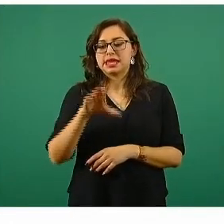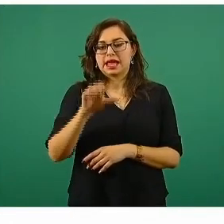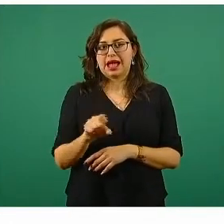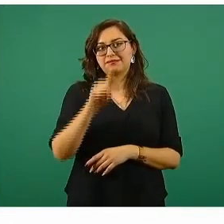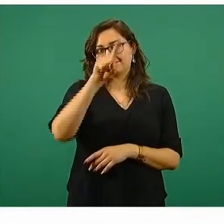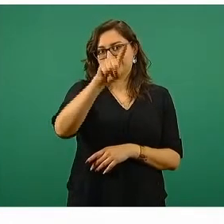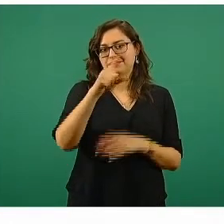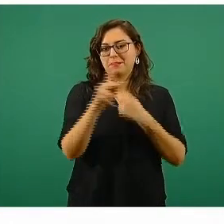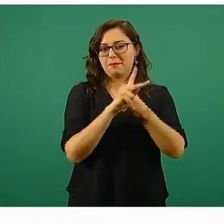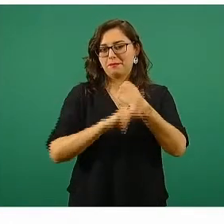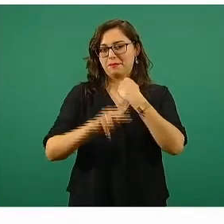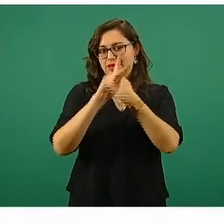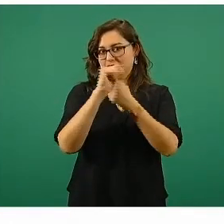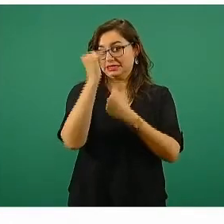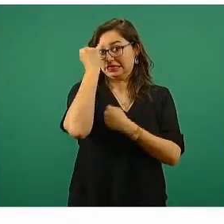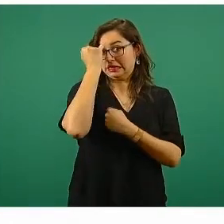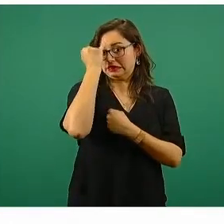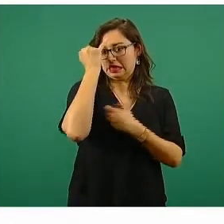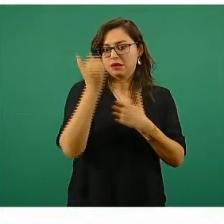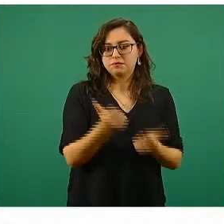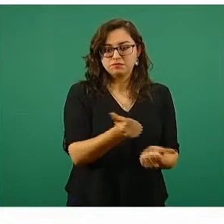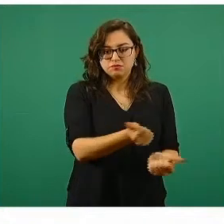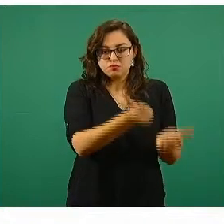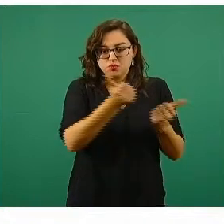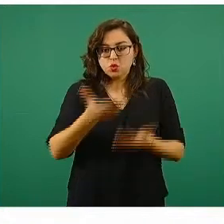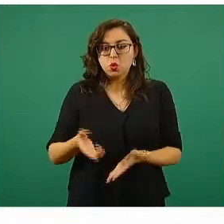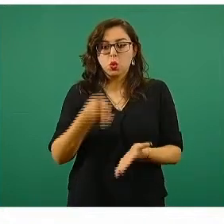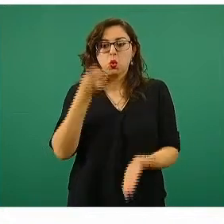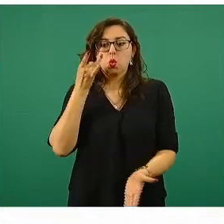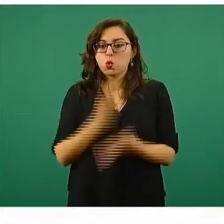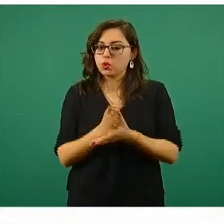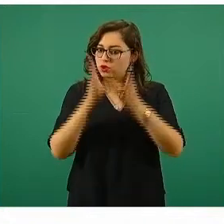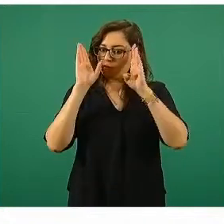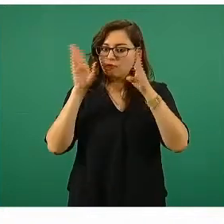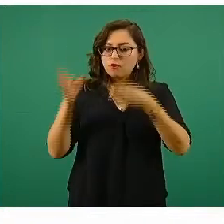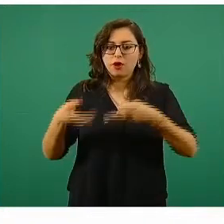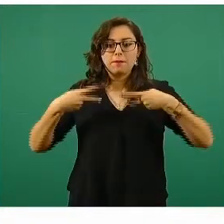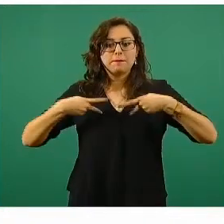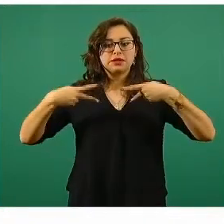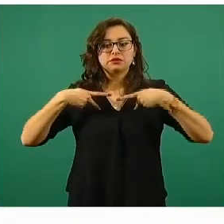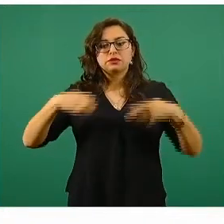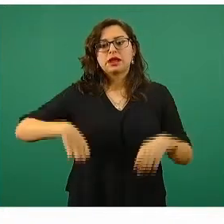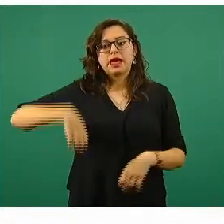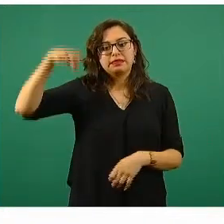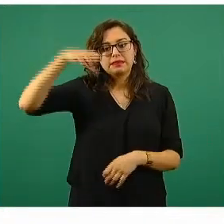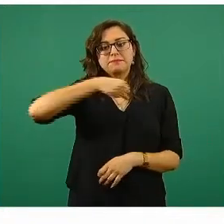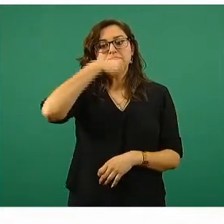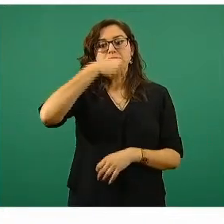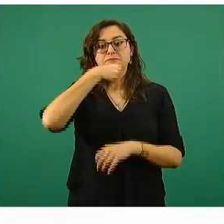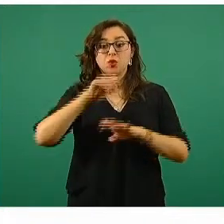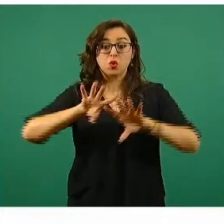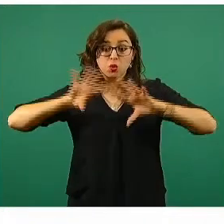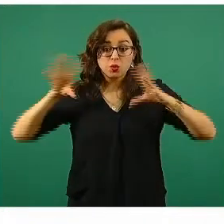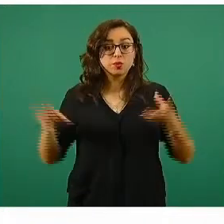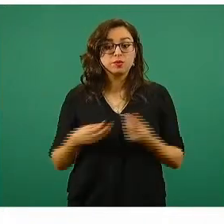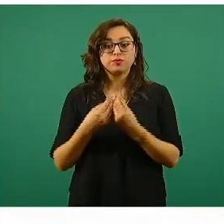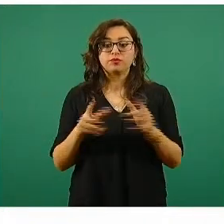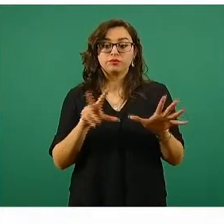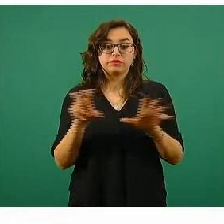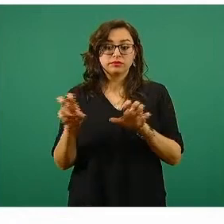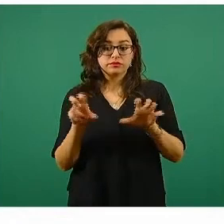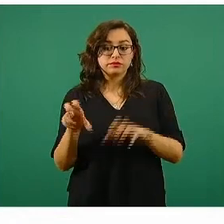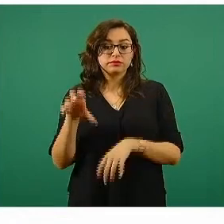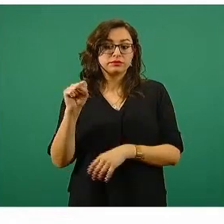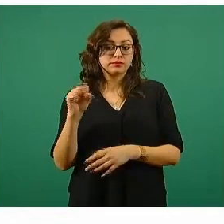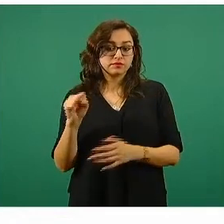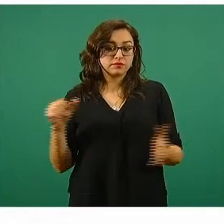la India, que están destinados solamente a población adulta mayor, y entonces en base a ese total de más de 860.000